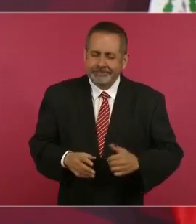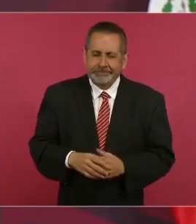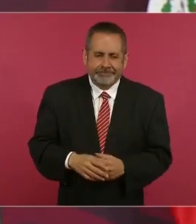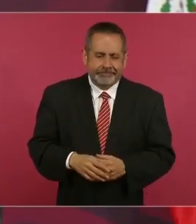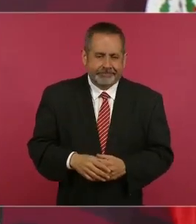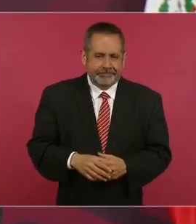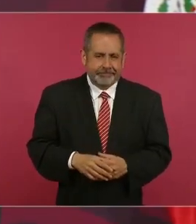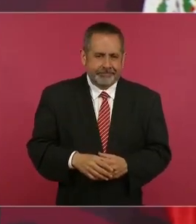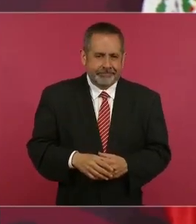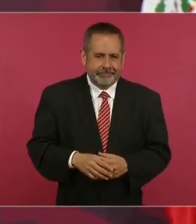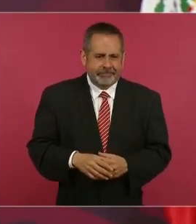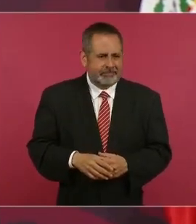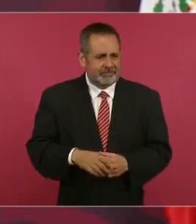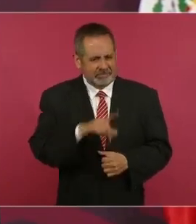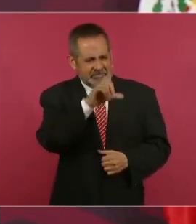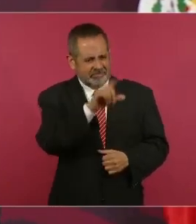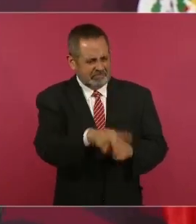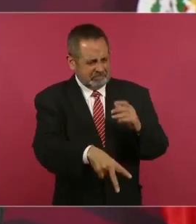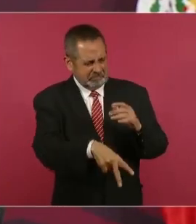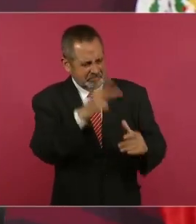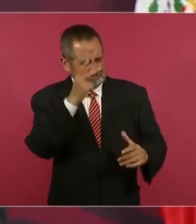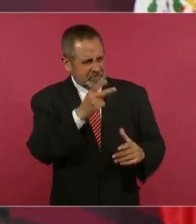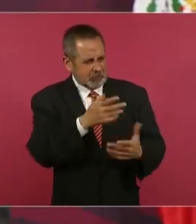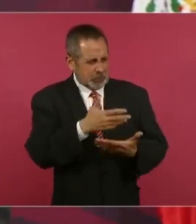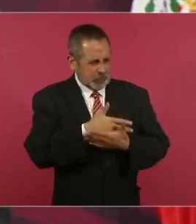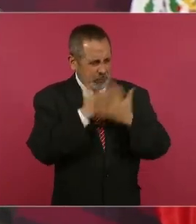Es como si ya no existieras.